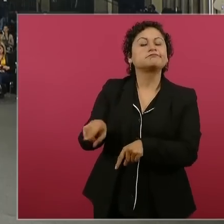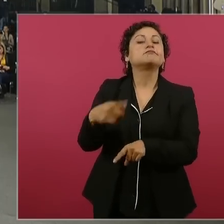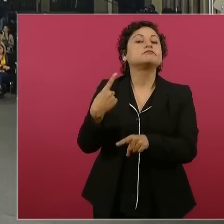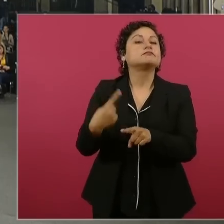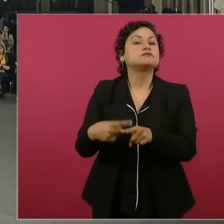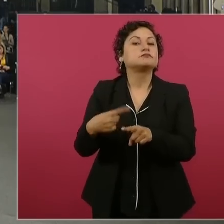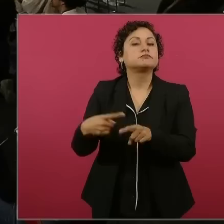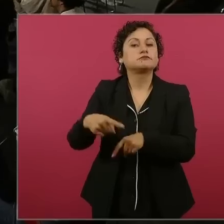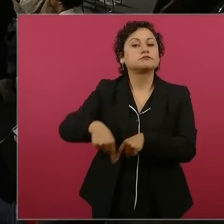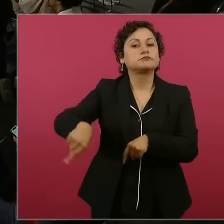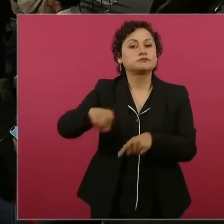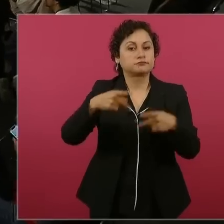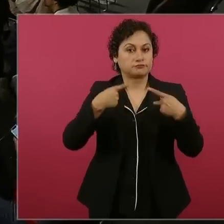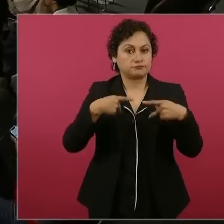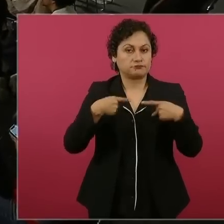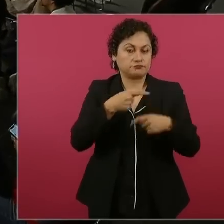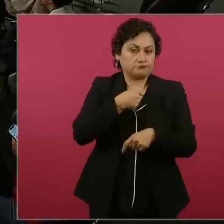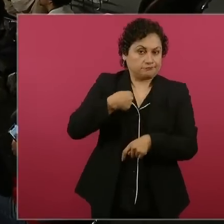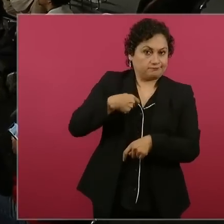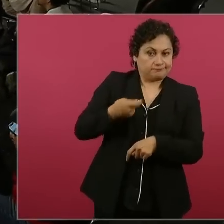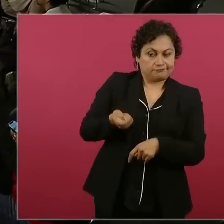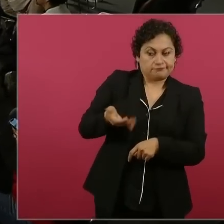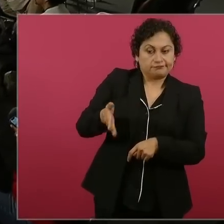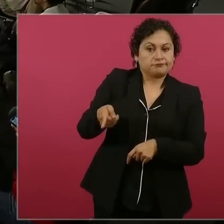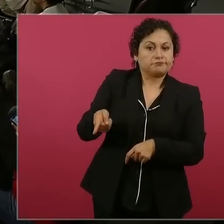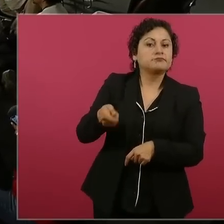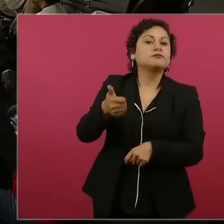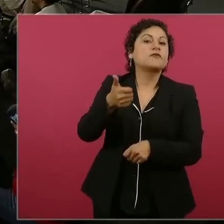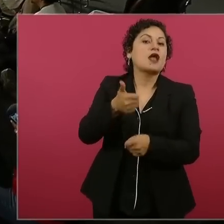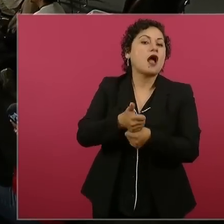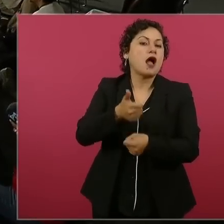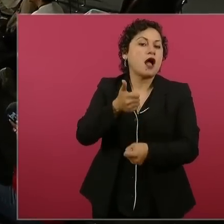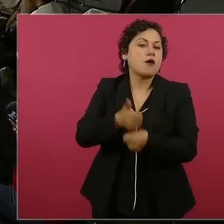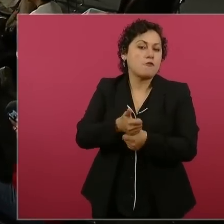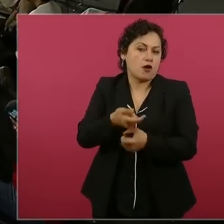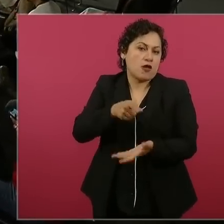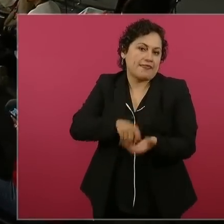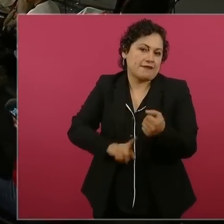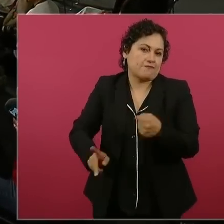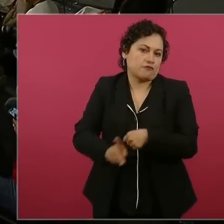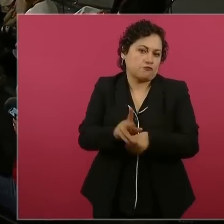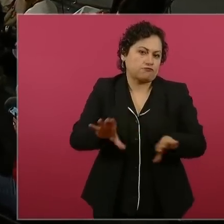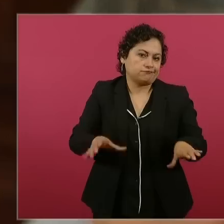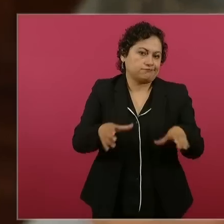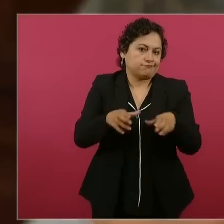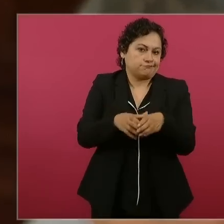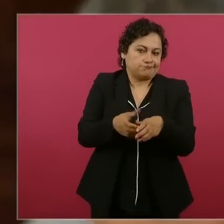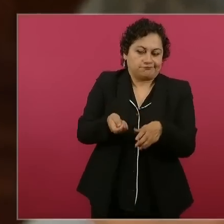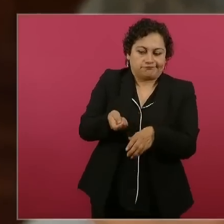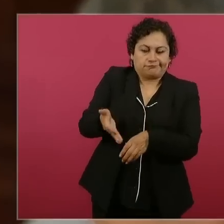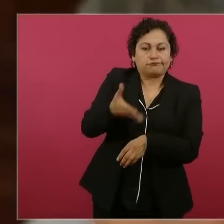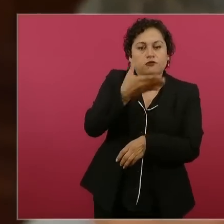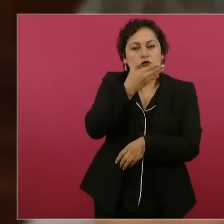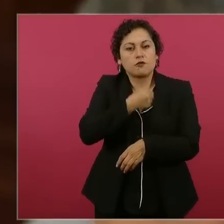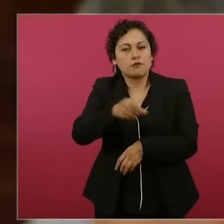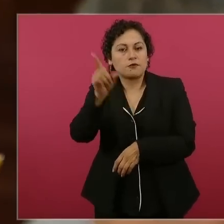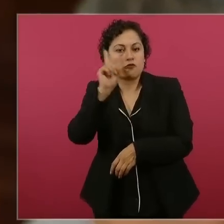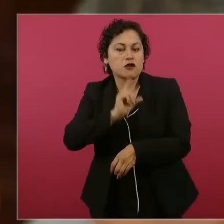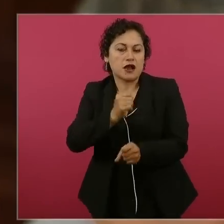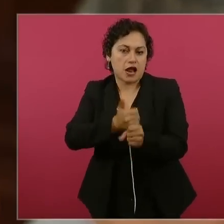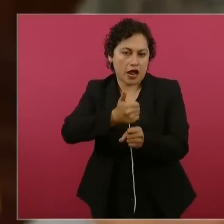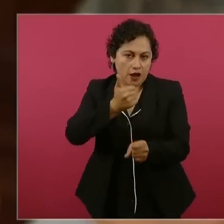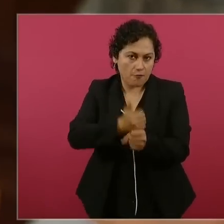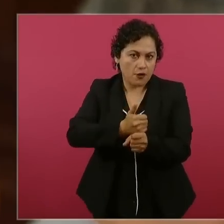nuestros a quienes llamamos con respeto abuelos en los pueblos originarios, abuelas y abuelos, mujeres y hombres